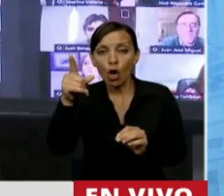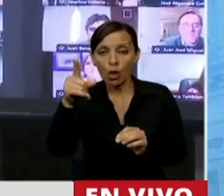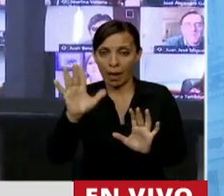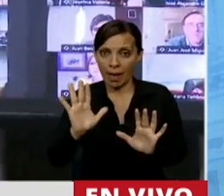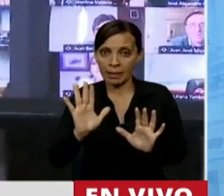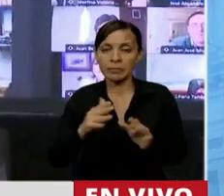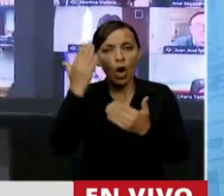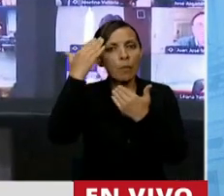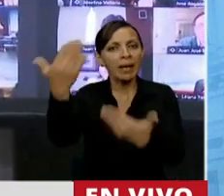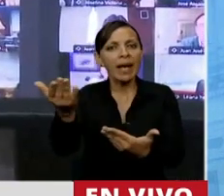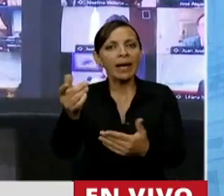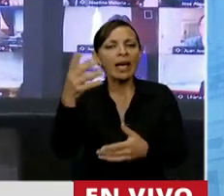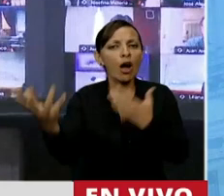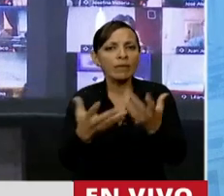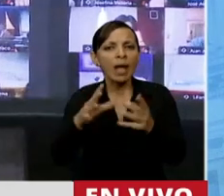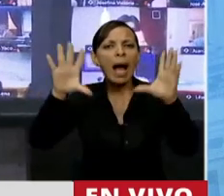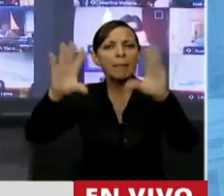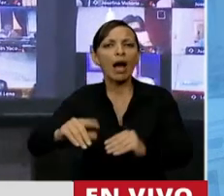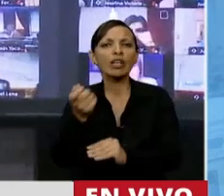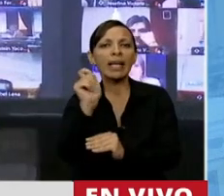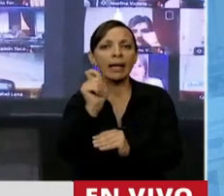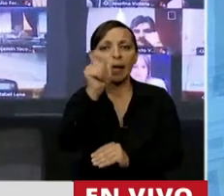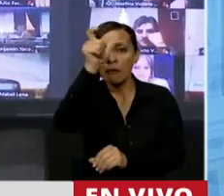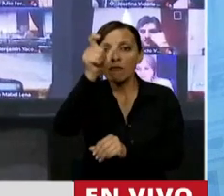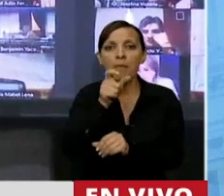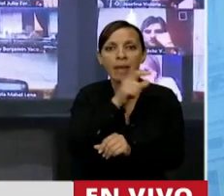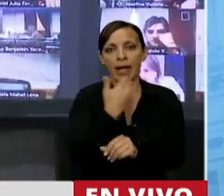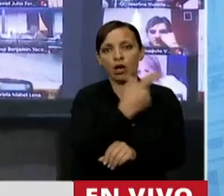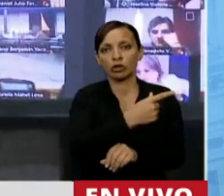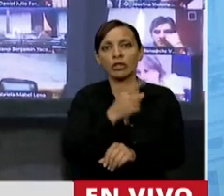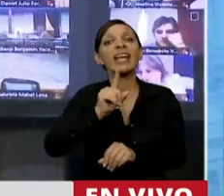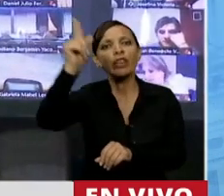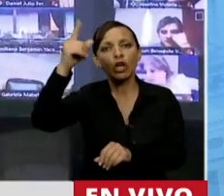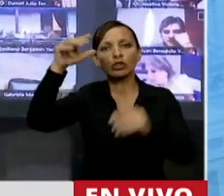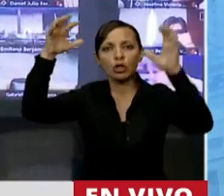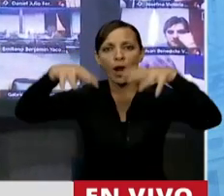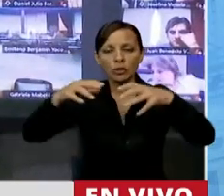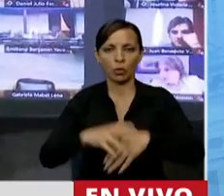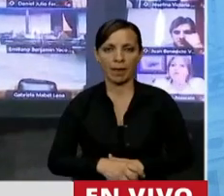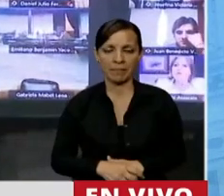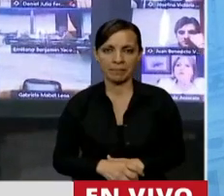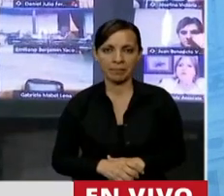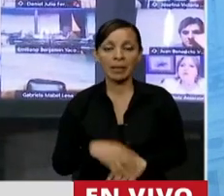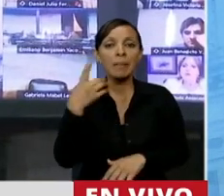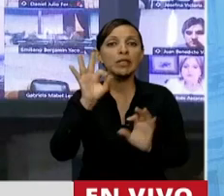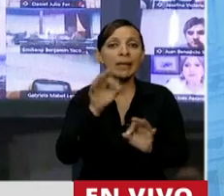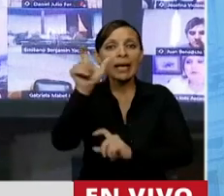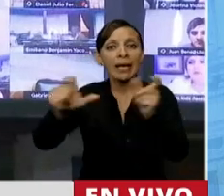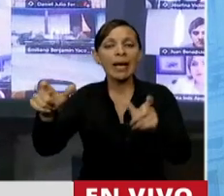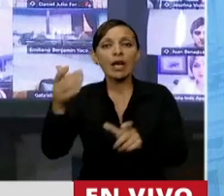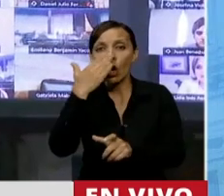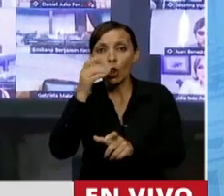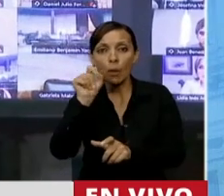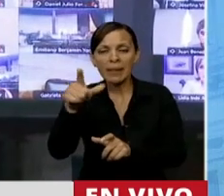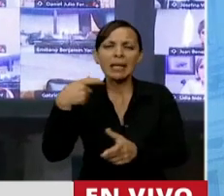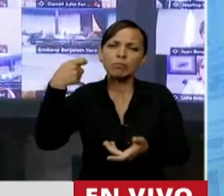última palabra en homenaje, lo terminaron de apagar los bomberos y Dios con la lluvia. Pero ¿sabe qué? Los cordobeses pusimos